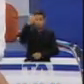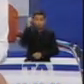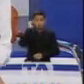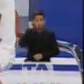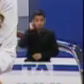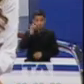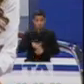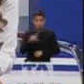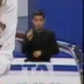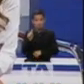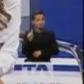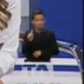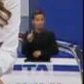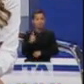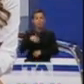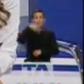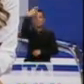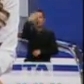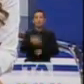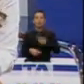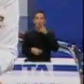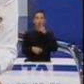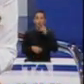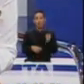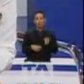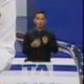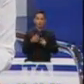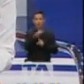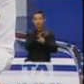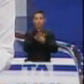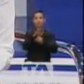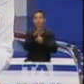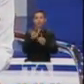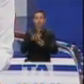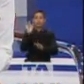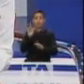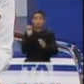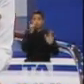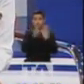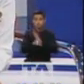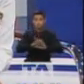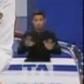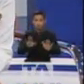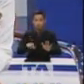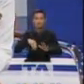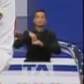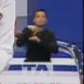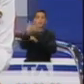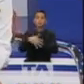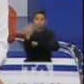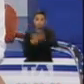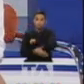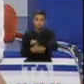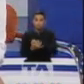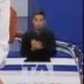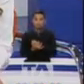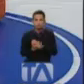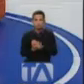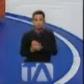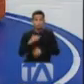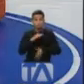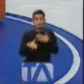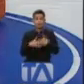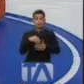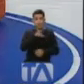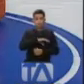que son agredidas, es para aquellos que agreden, y sobre todo que no se quede en la denuncia, sino que vaya más allá a la sanción. Así es, estamos como